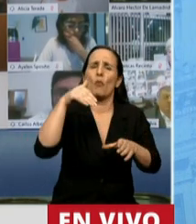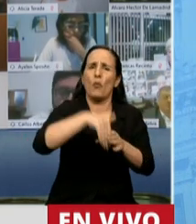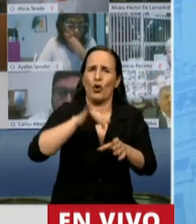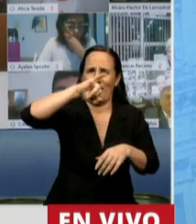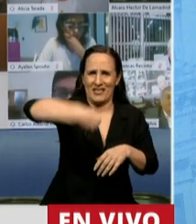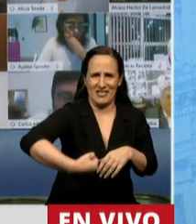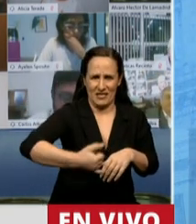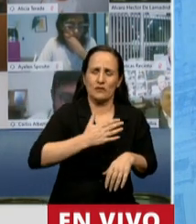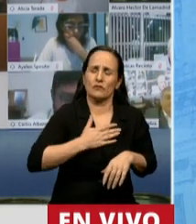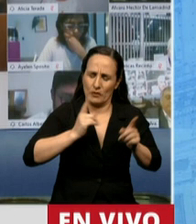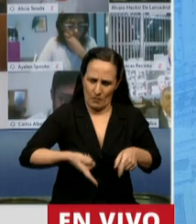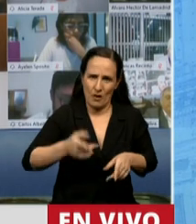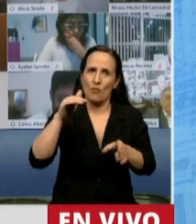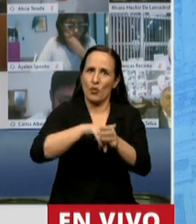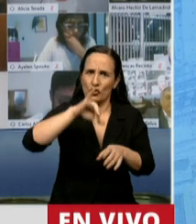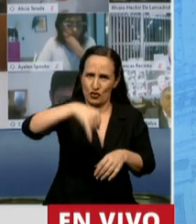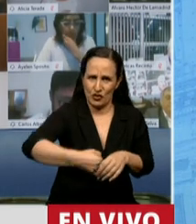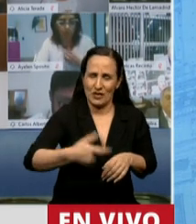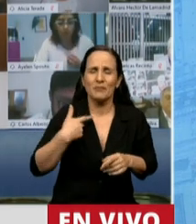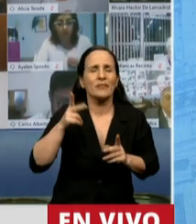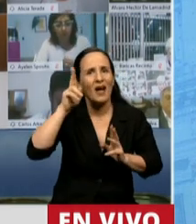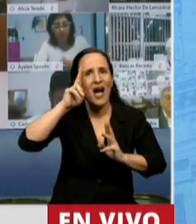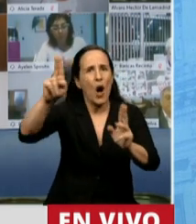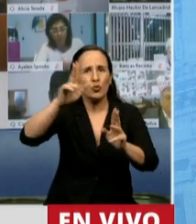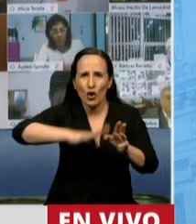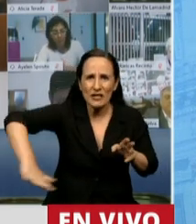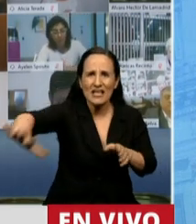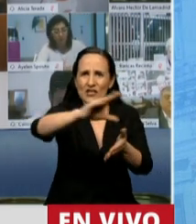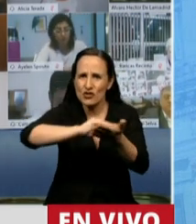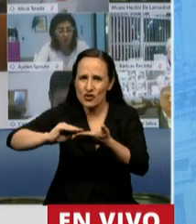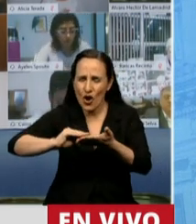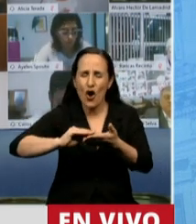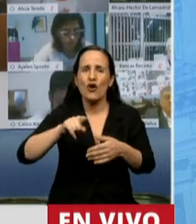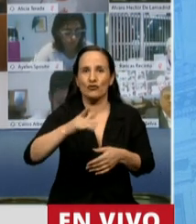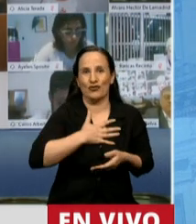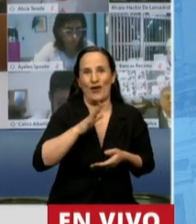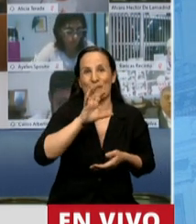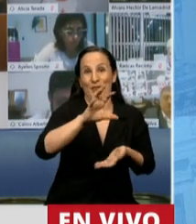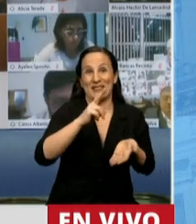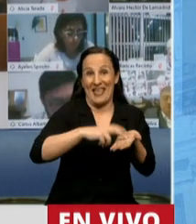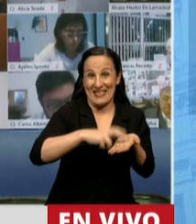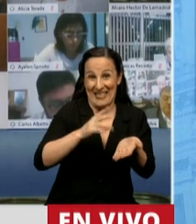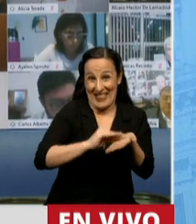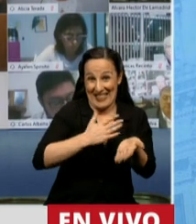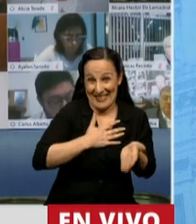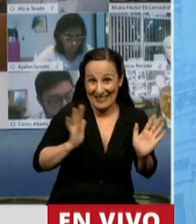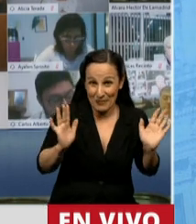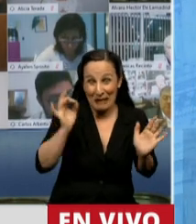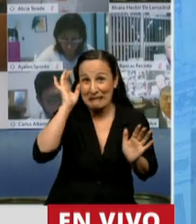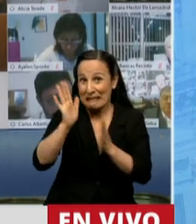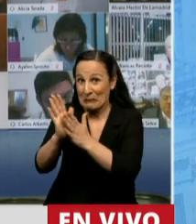como Elo y quiero pedir la autorización al cuerpo como como legislador salteño discp señor